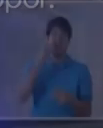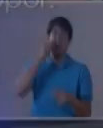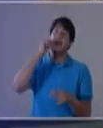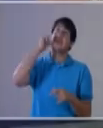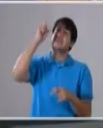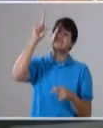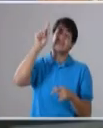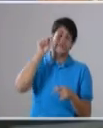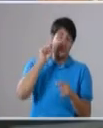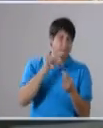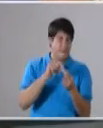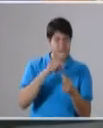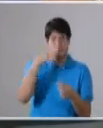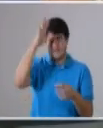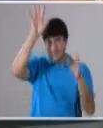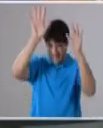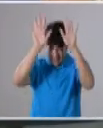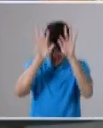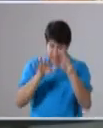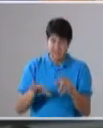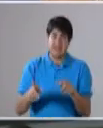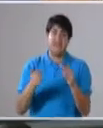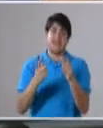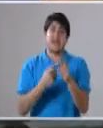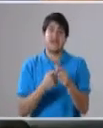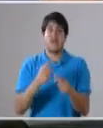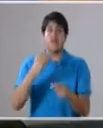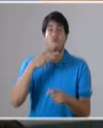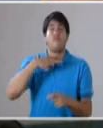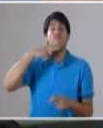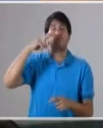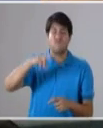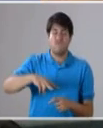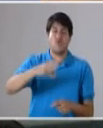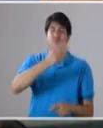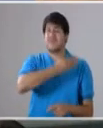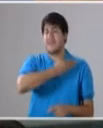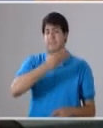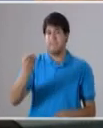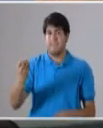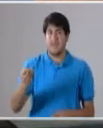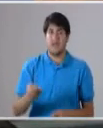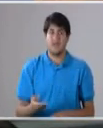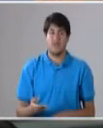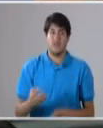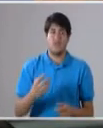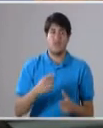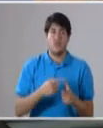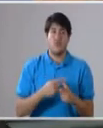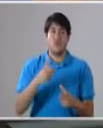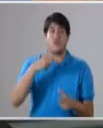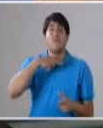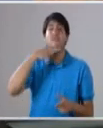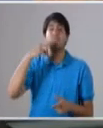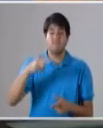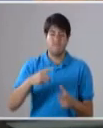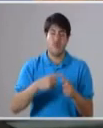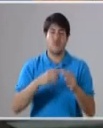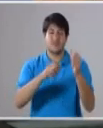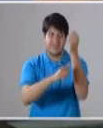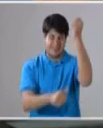mismo descenderá del cielo con voz de mando, con voz de mando, con voz de